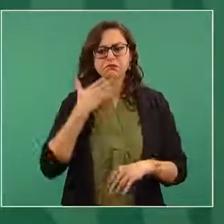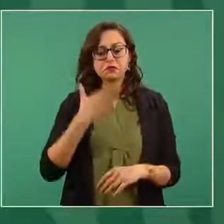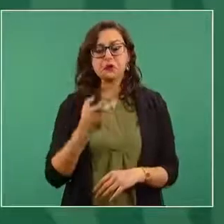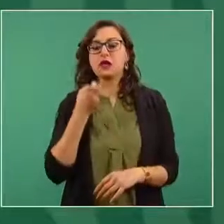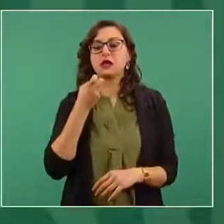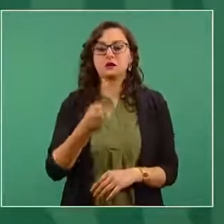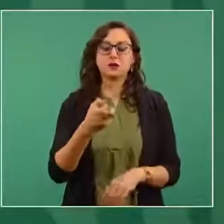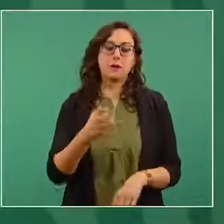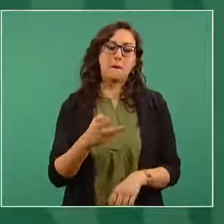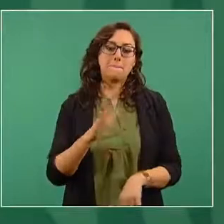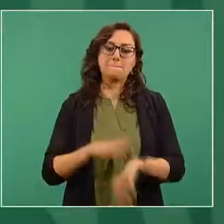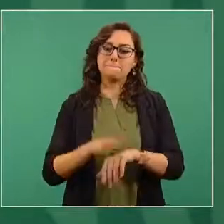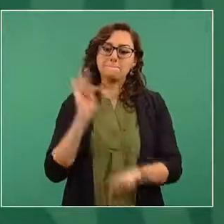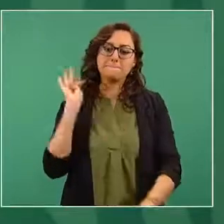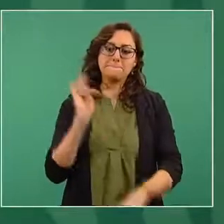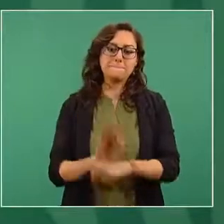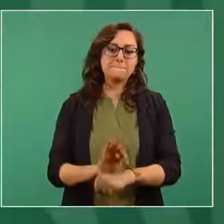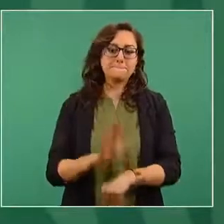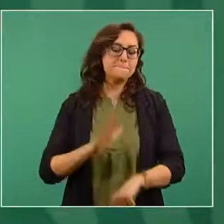mayor seguridad.